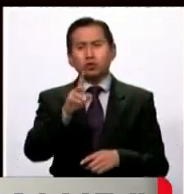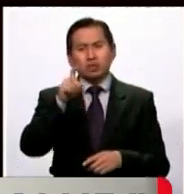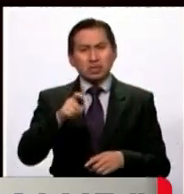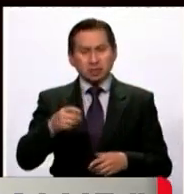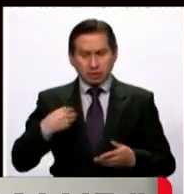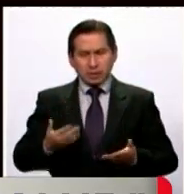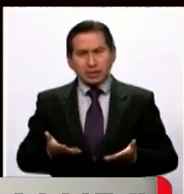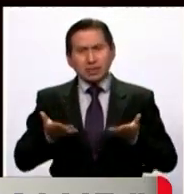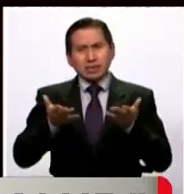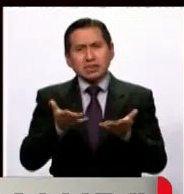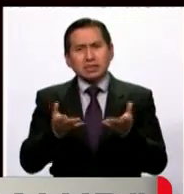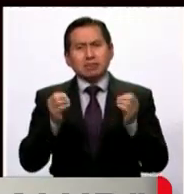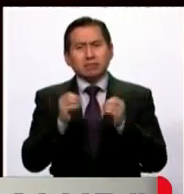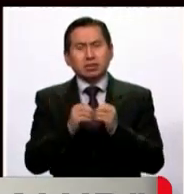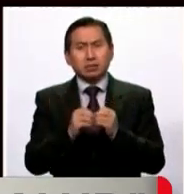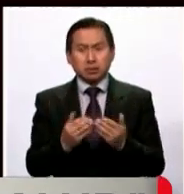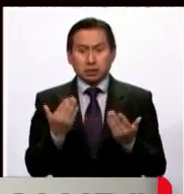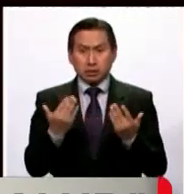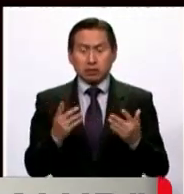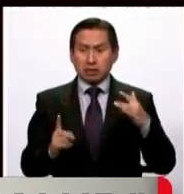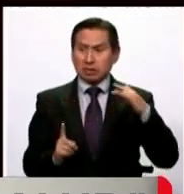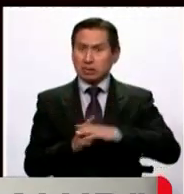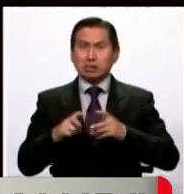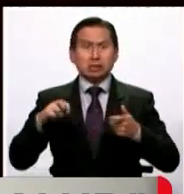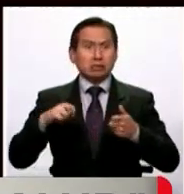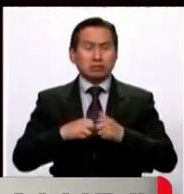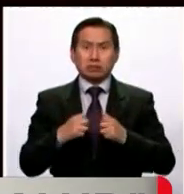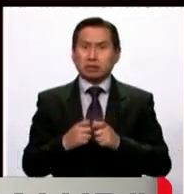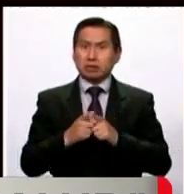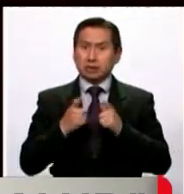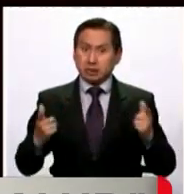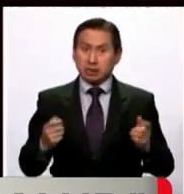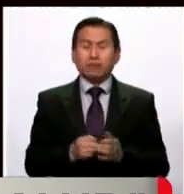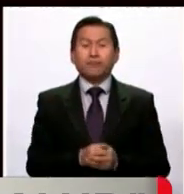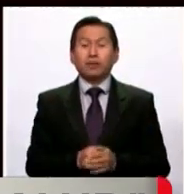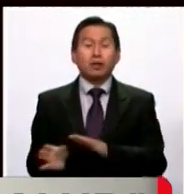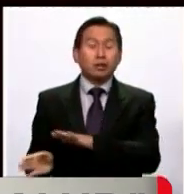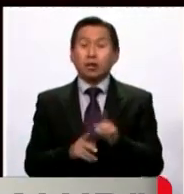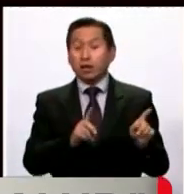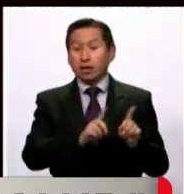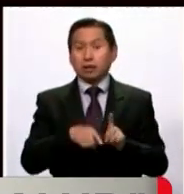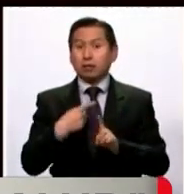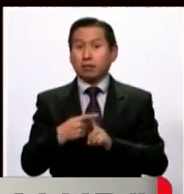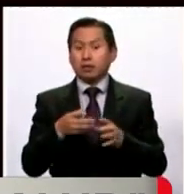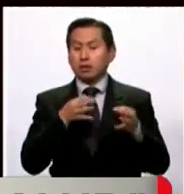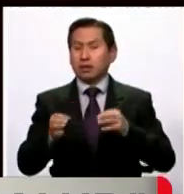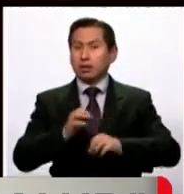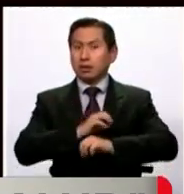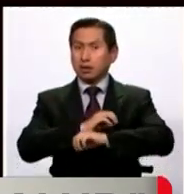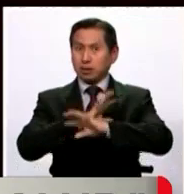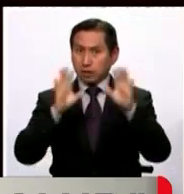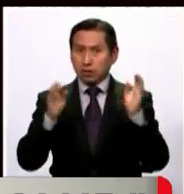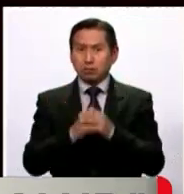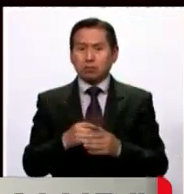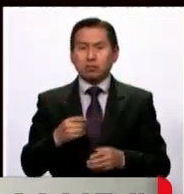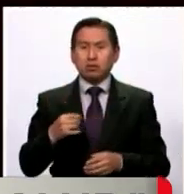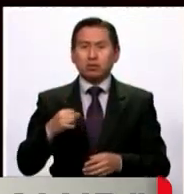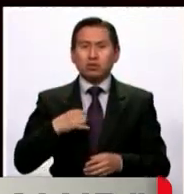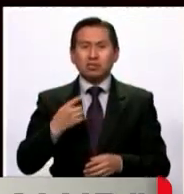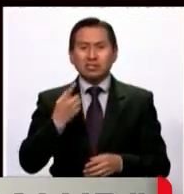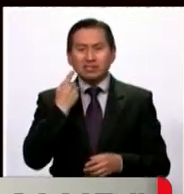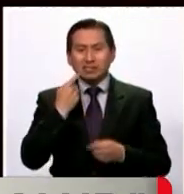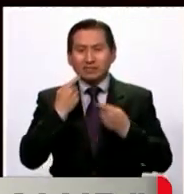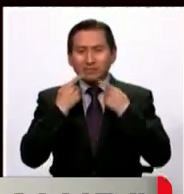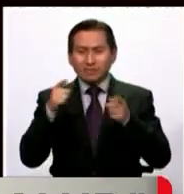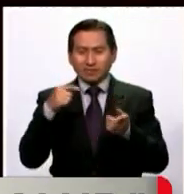necesitan ante semejante crisis. A la vez, dejo claro que los seguros que acabo de